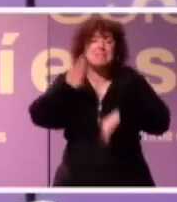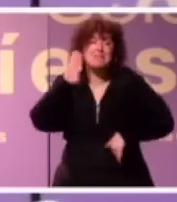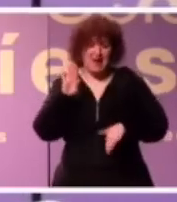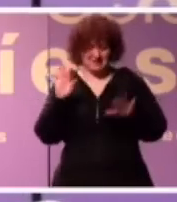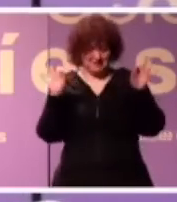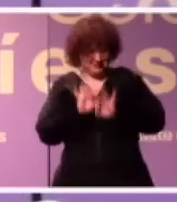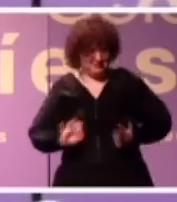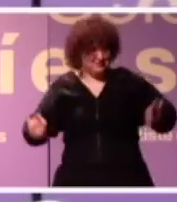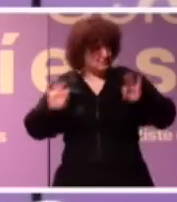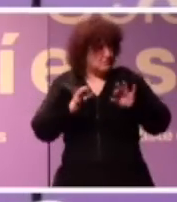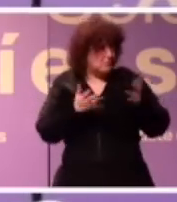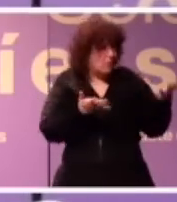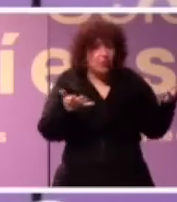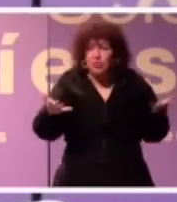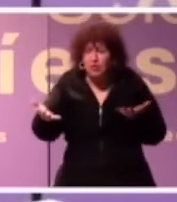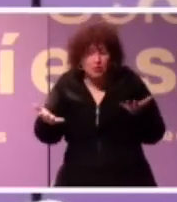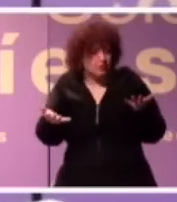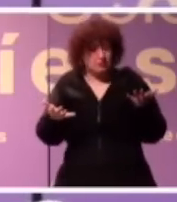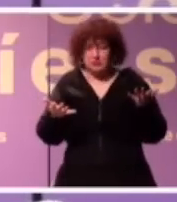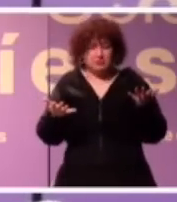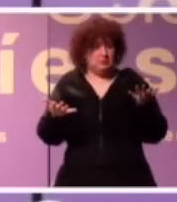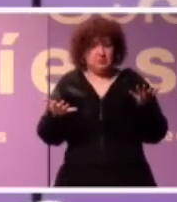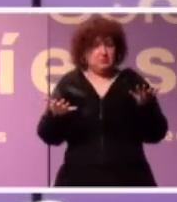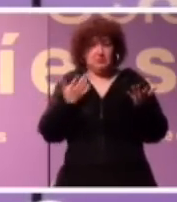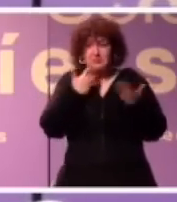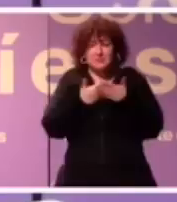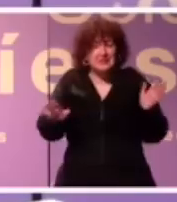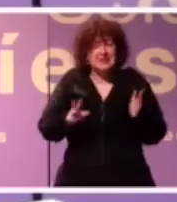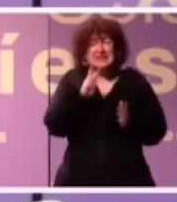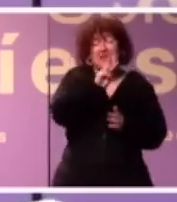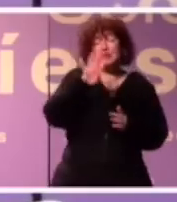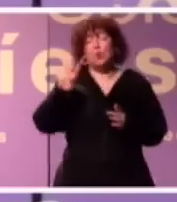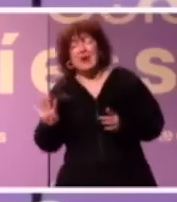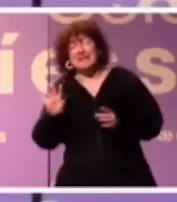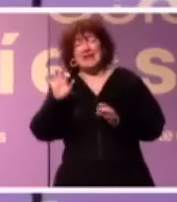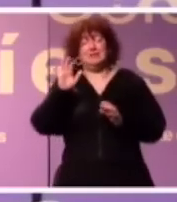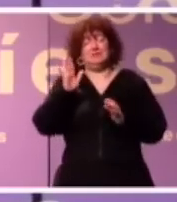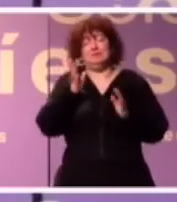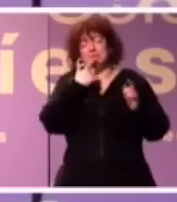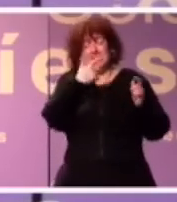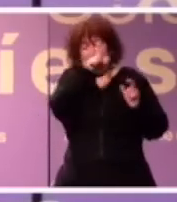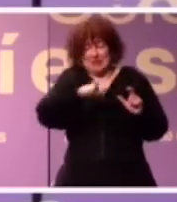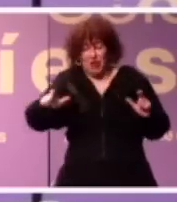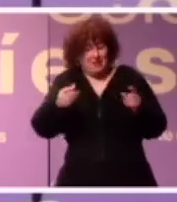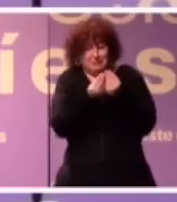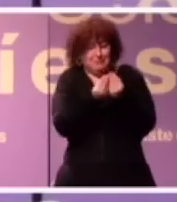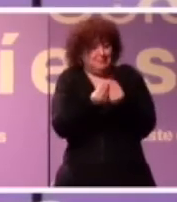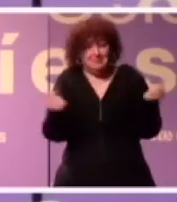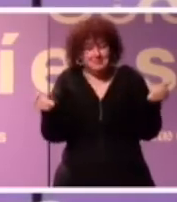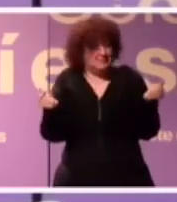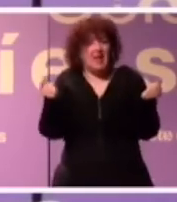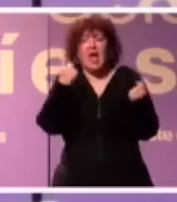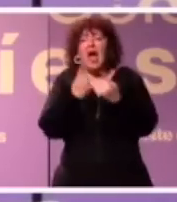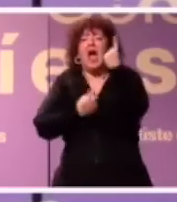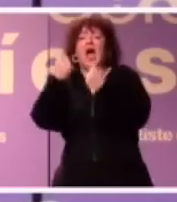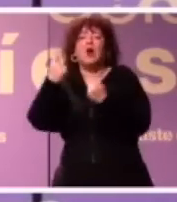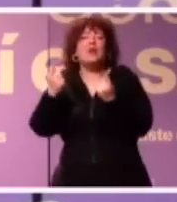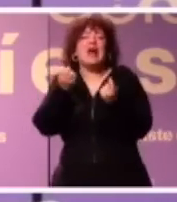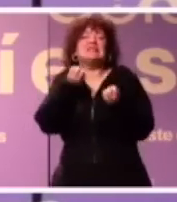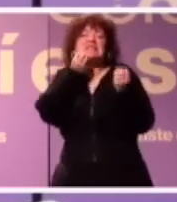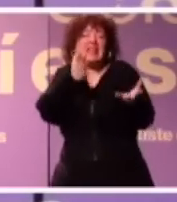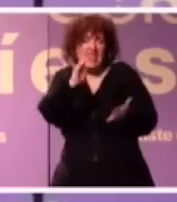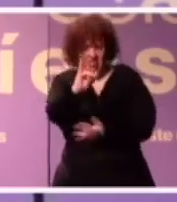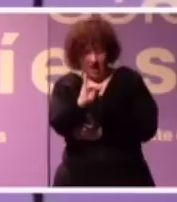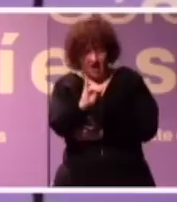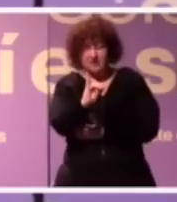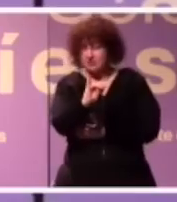eso se van quedando la cuarta parte por las tres cuartas partes por el camino hasta que llegan a unas pocas sentencias Este